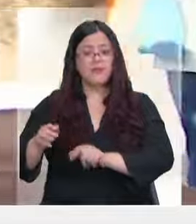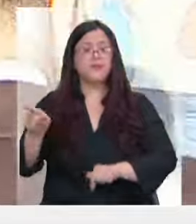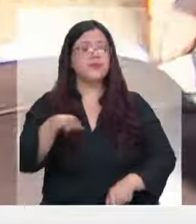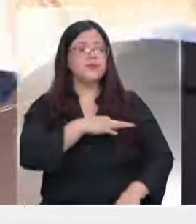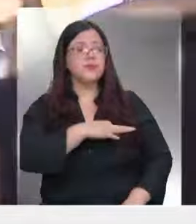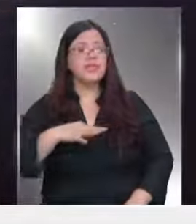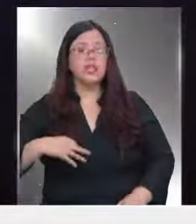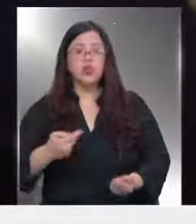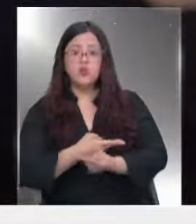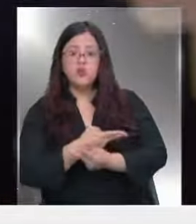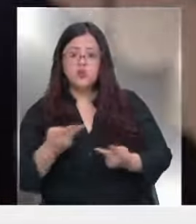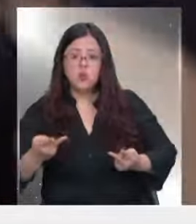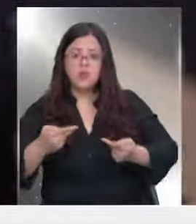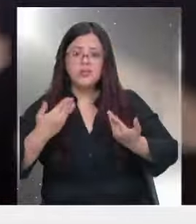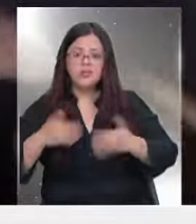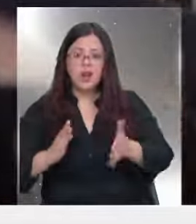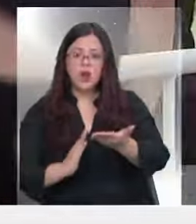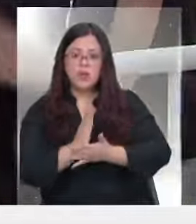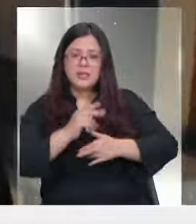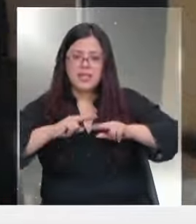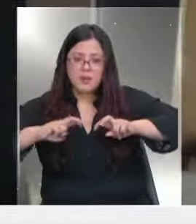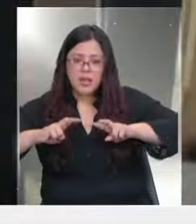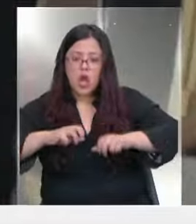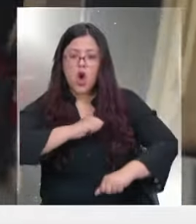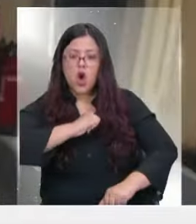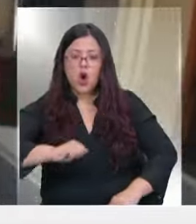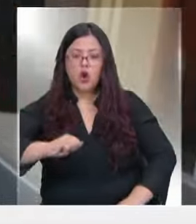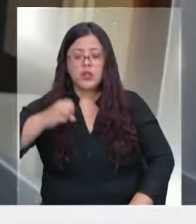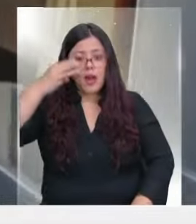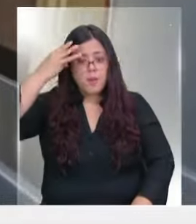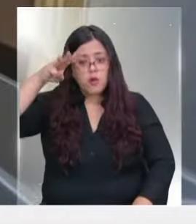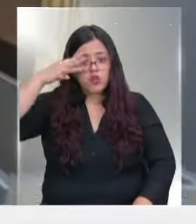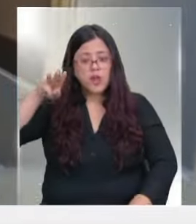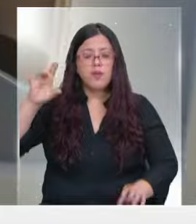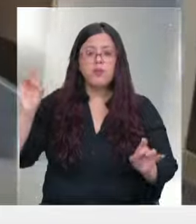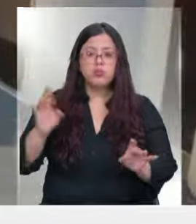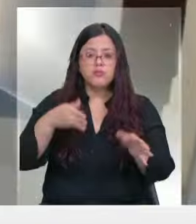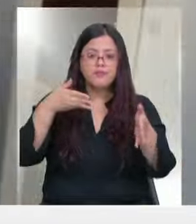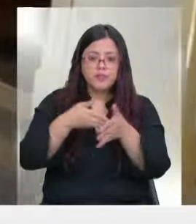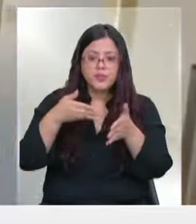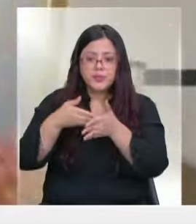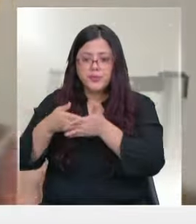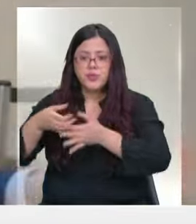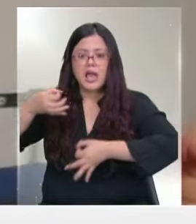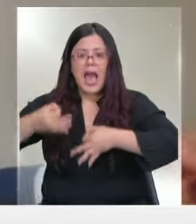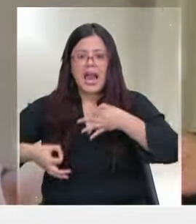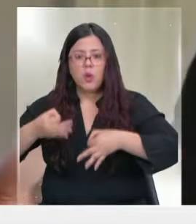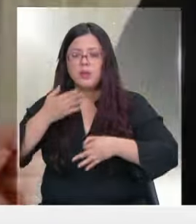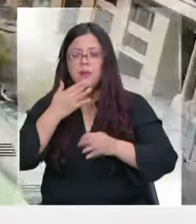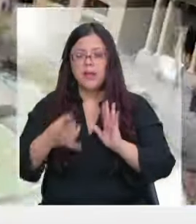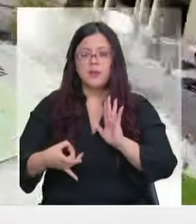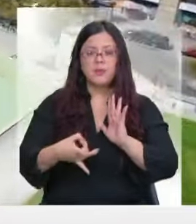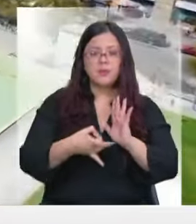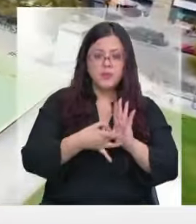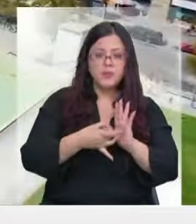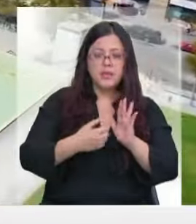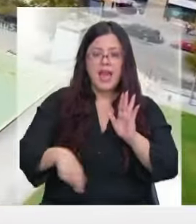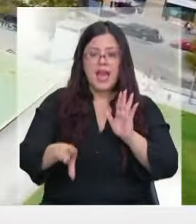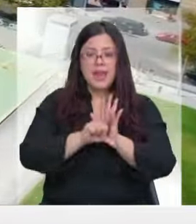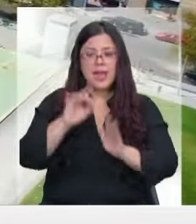Ministerio Público abrió una investigación contra Monsalve por posible obstrucción a la justicia e infracción a la